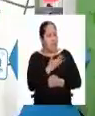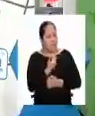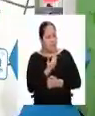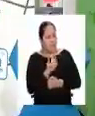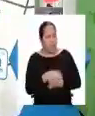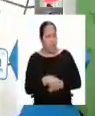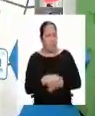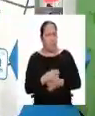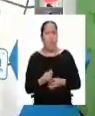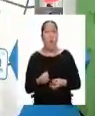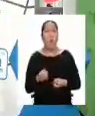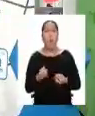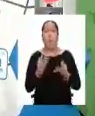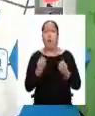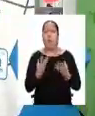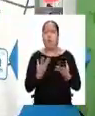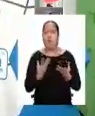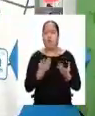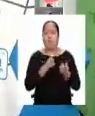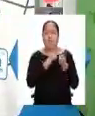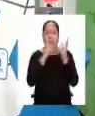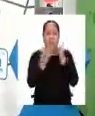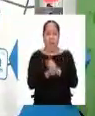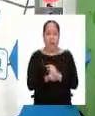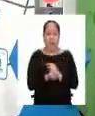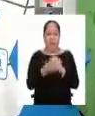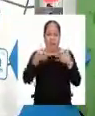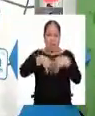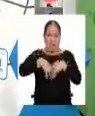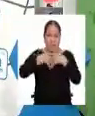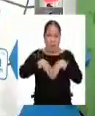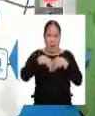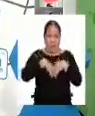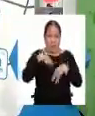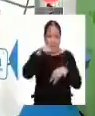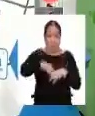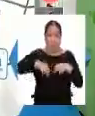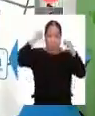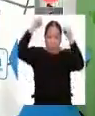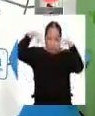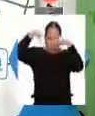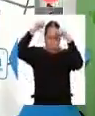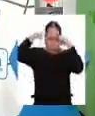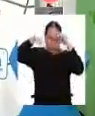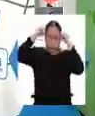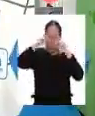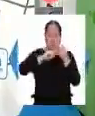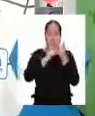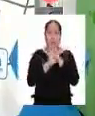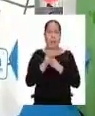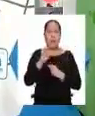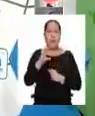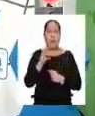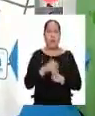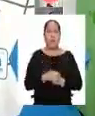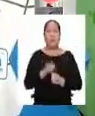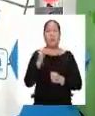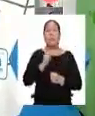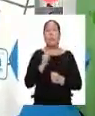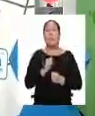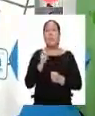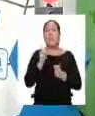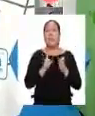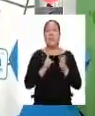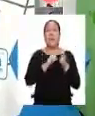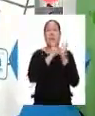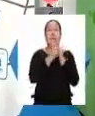la actividad industrial en las lluvias repentinas y en el calentamiento global? El cambio climático es atribuido a la actividad humana que altera